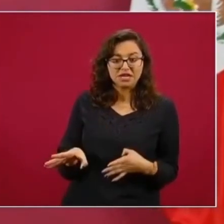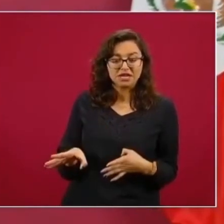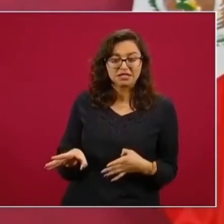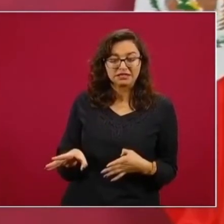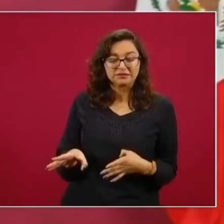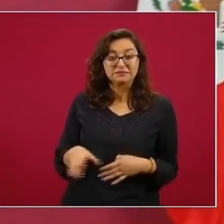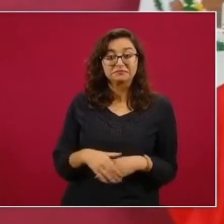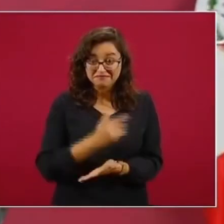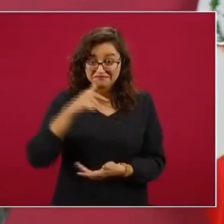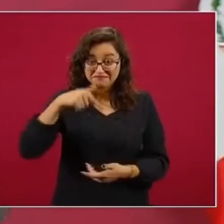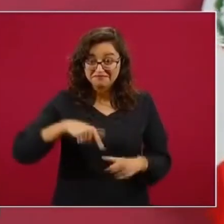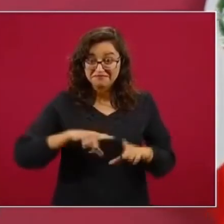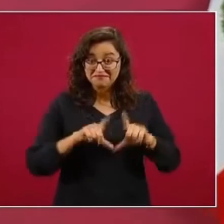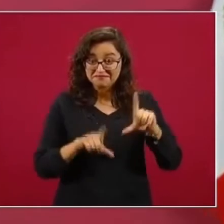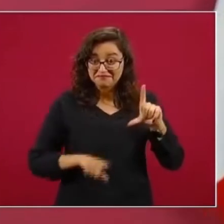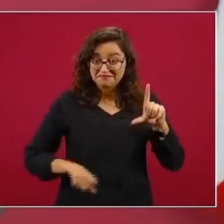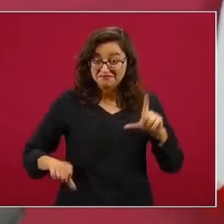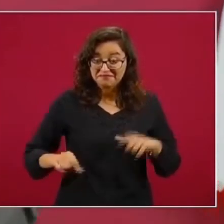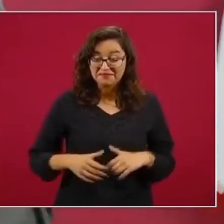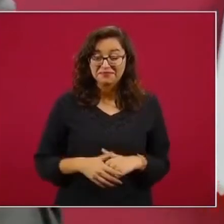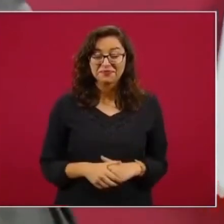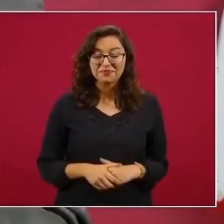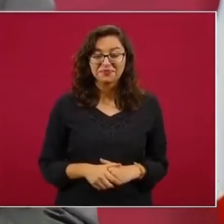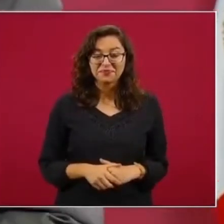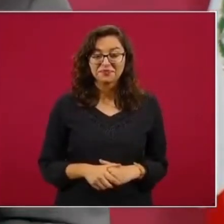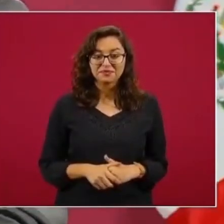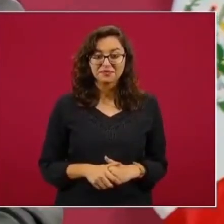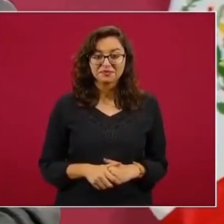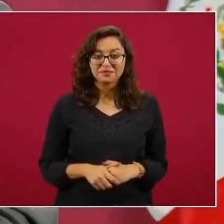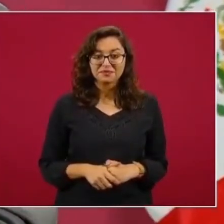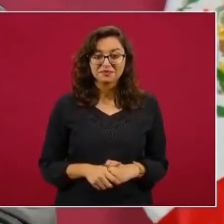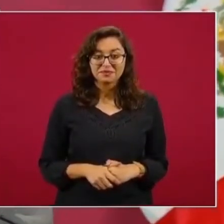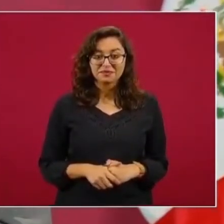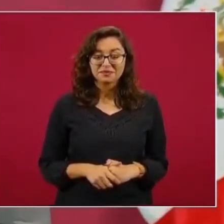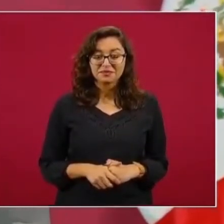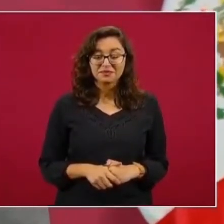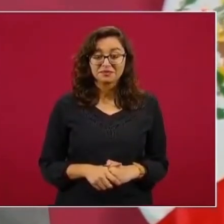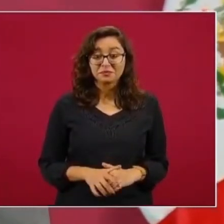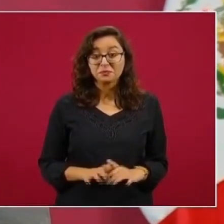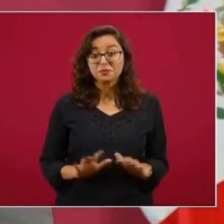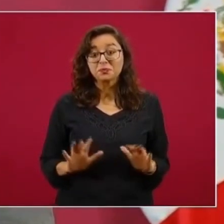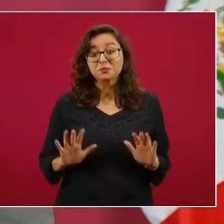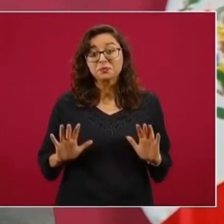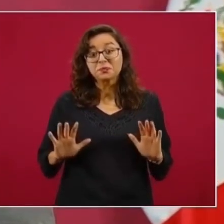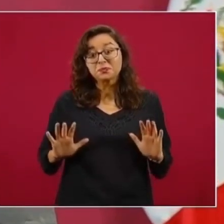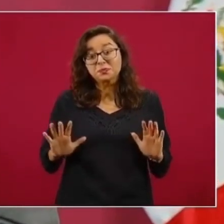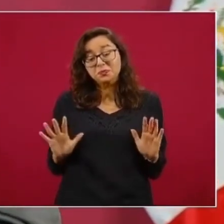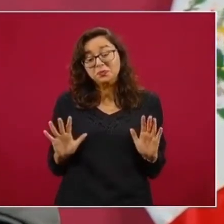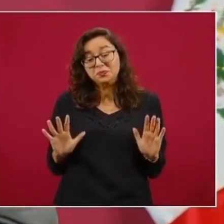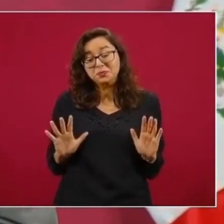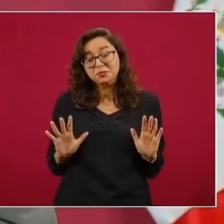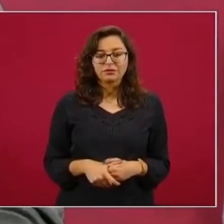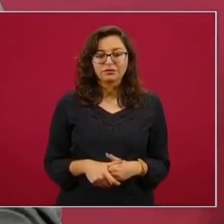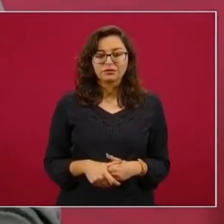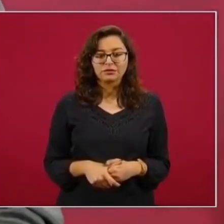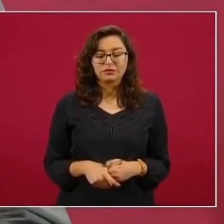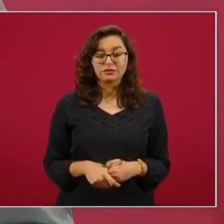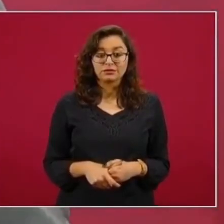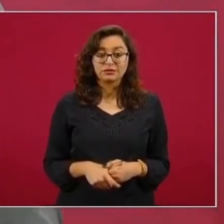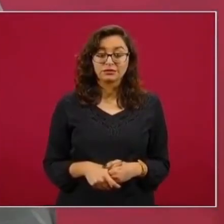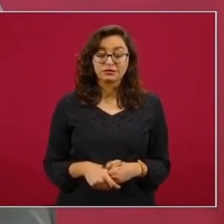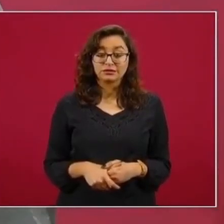Lo declaró. De todas formas, pues están en su derecho,